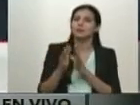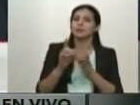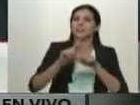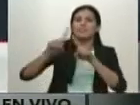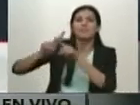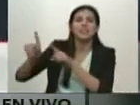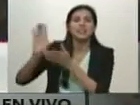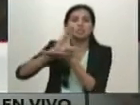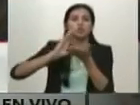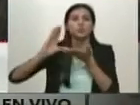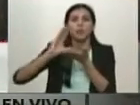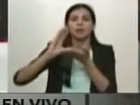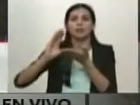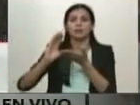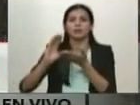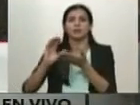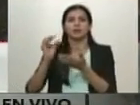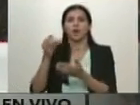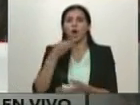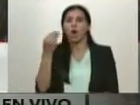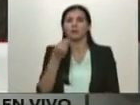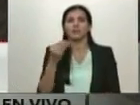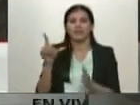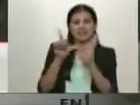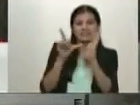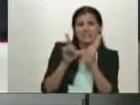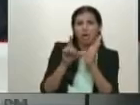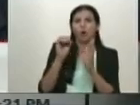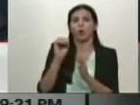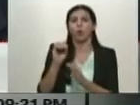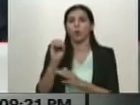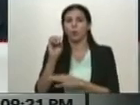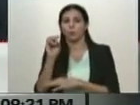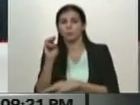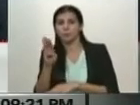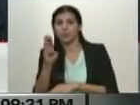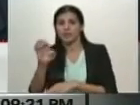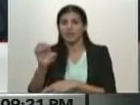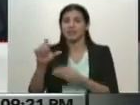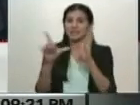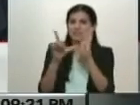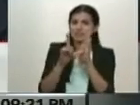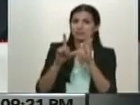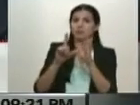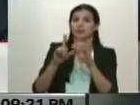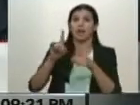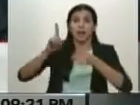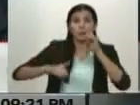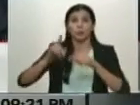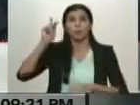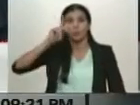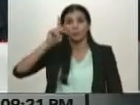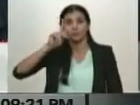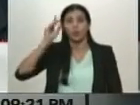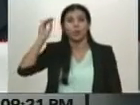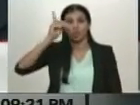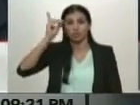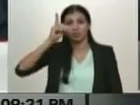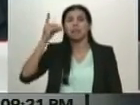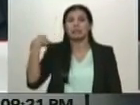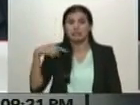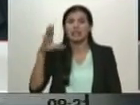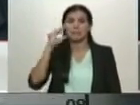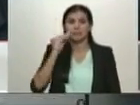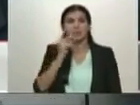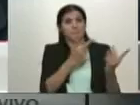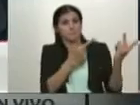que usted ha señalado, los muchachos de la OVE, en los liceos, los educadores que han tenido una experiencia también, yo los invito a todos y a todas